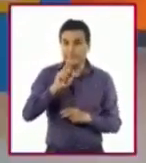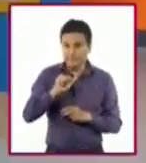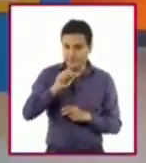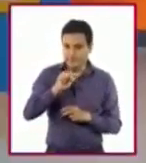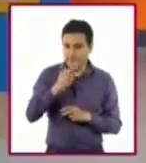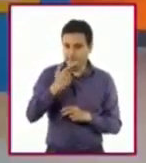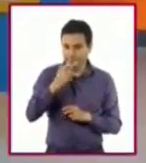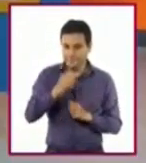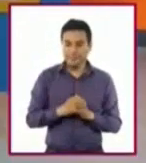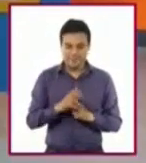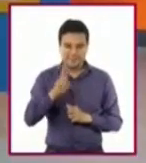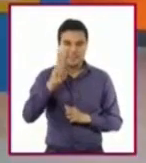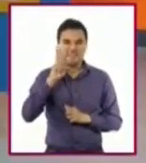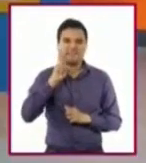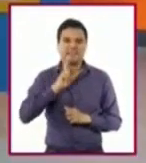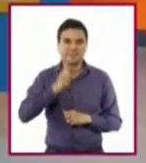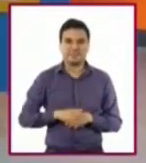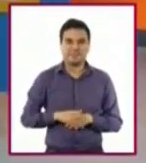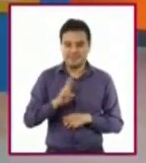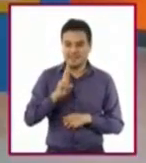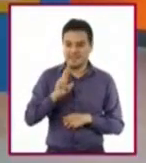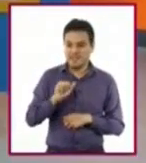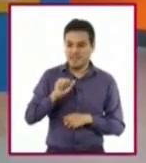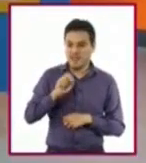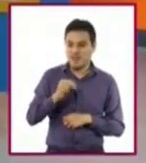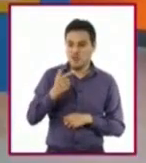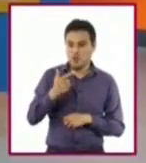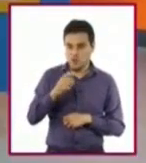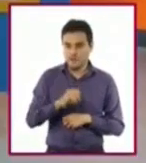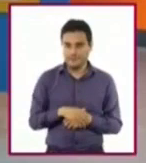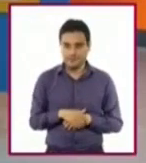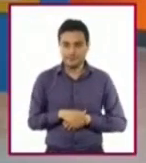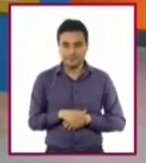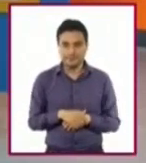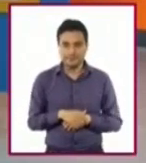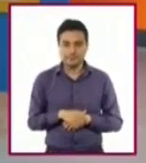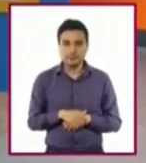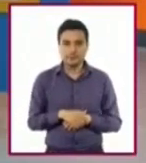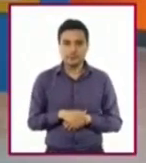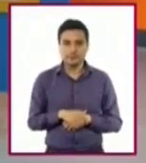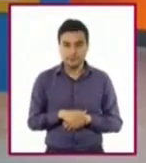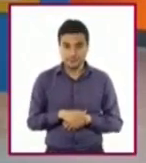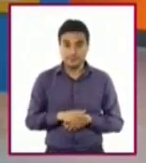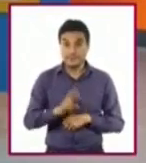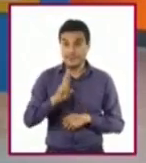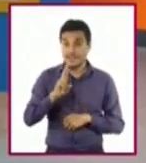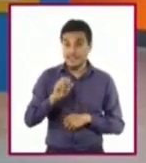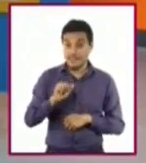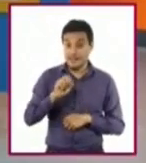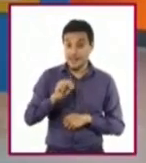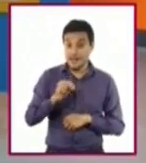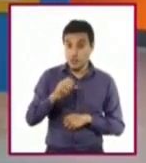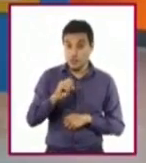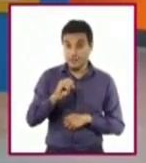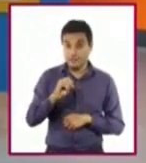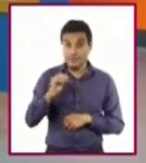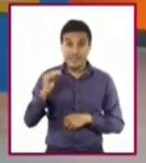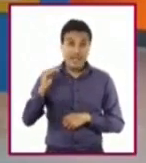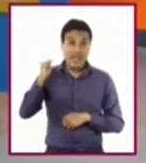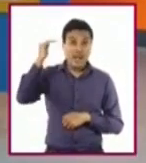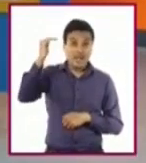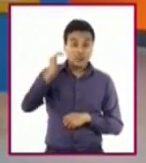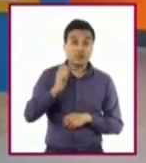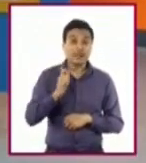vamos a calcular el rango de los sueldos la existencia de un rango alto significa que los datos son numéricamente